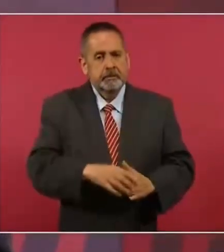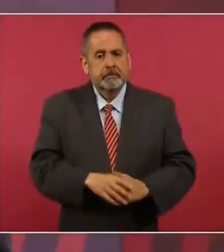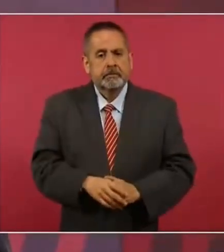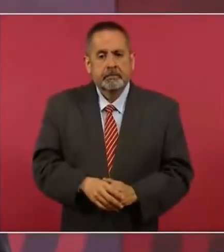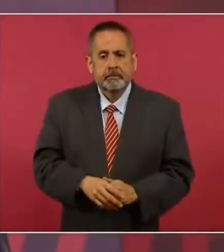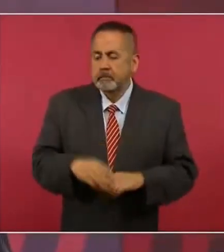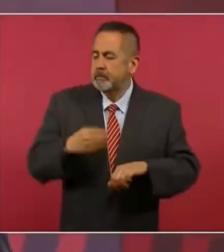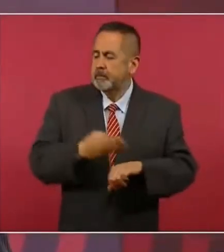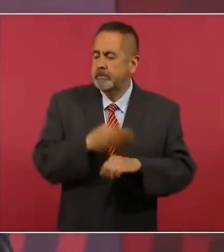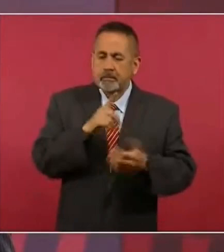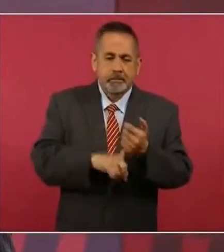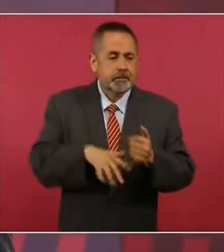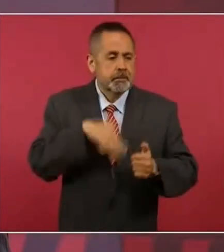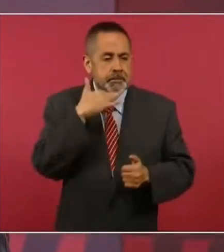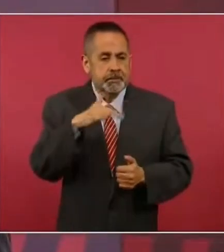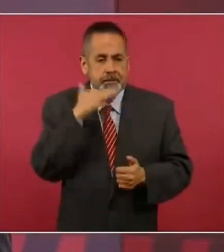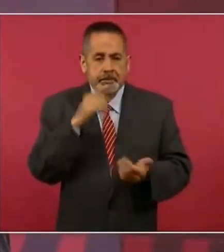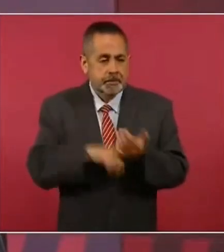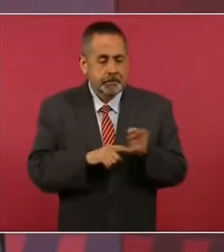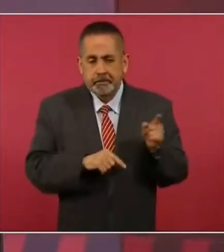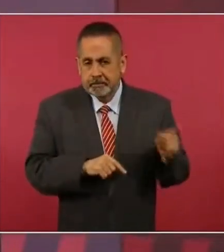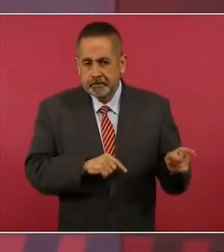porque son muy corruptos